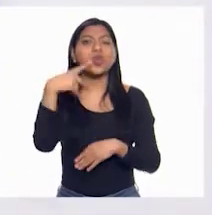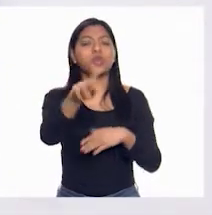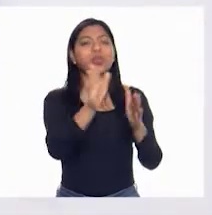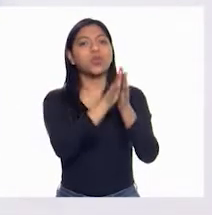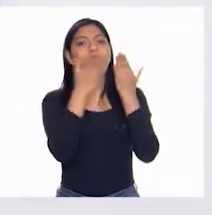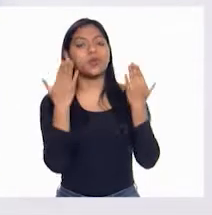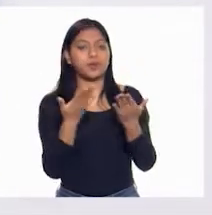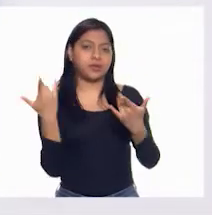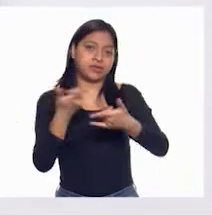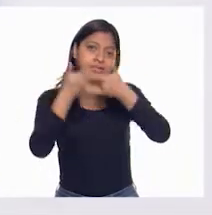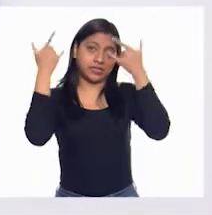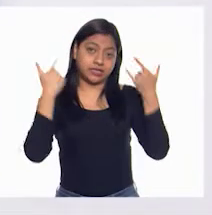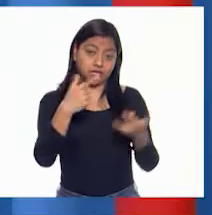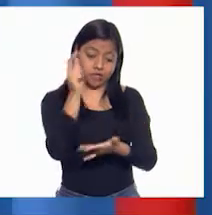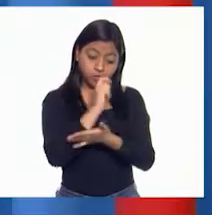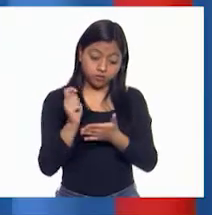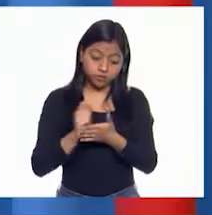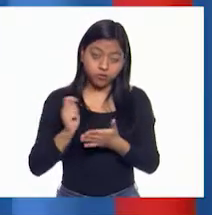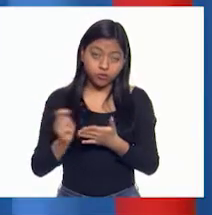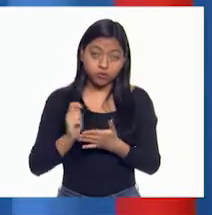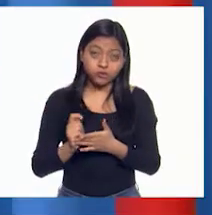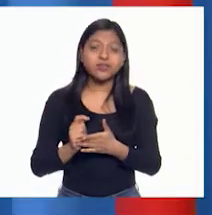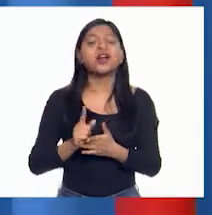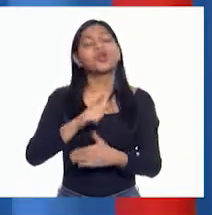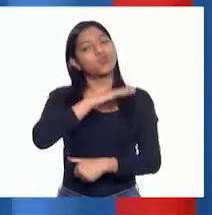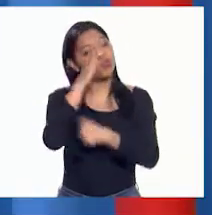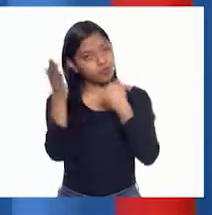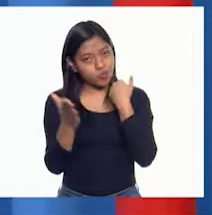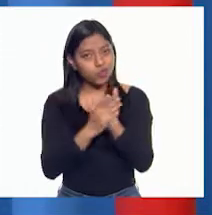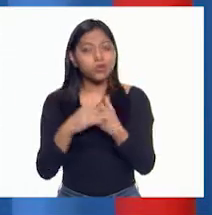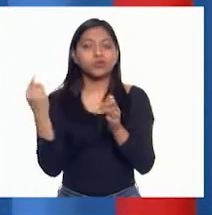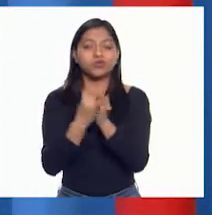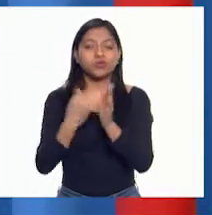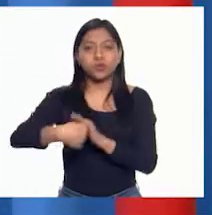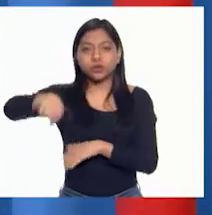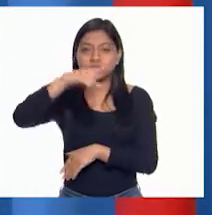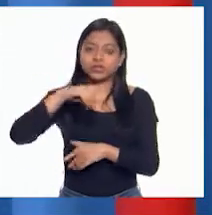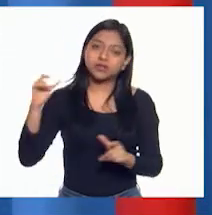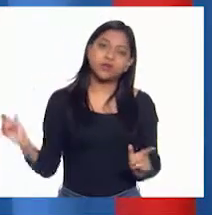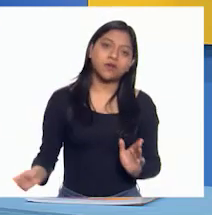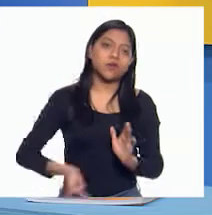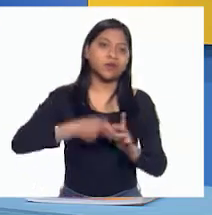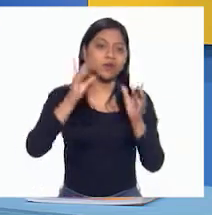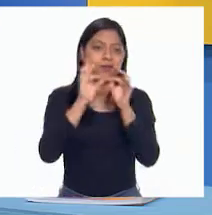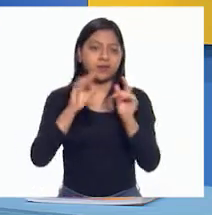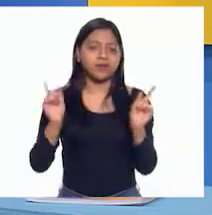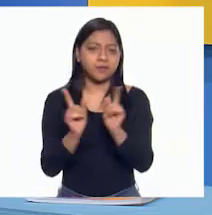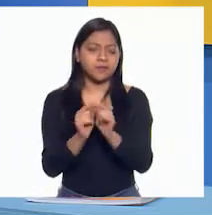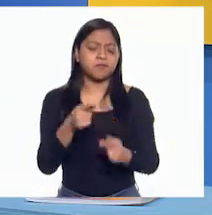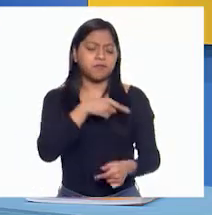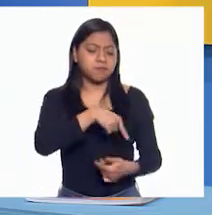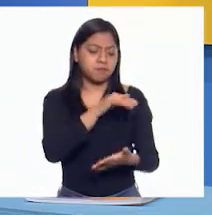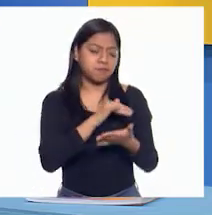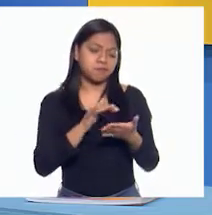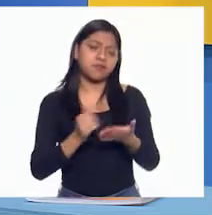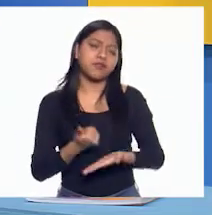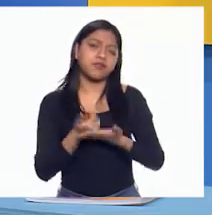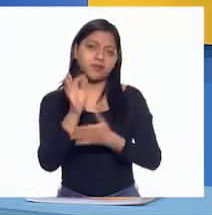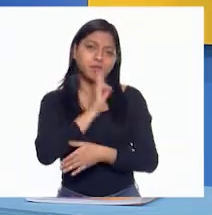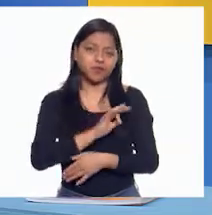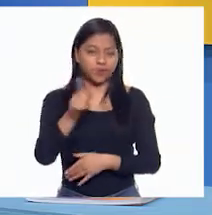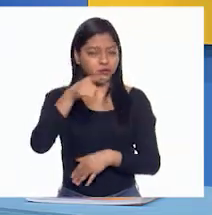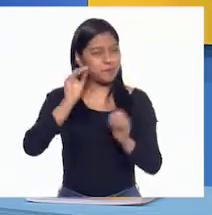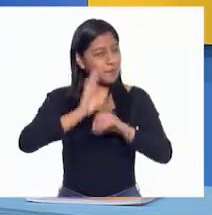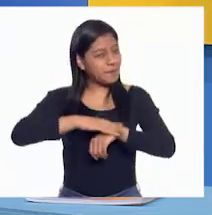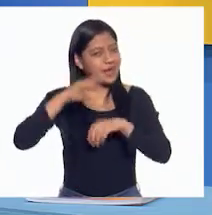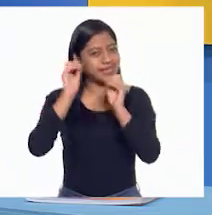que realicen les podrá servir para nuestra clase de repaso que tendremos la próxima semana. Y miren, para que tengan una idea más